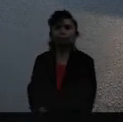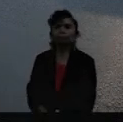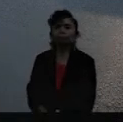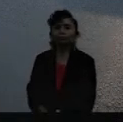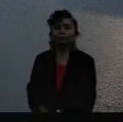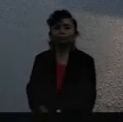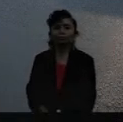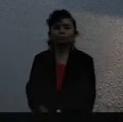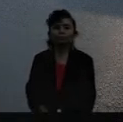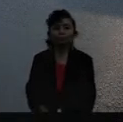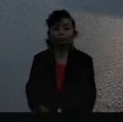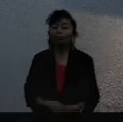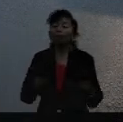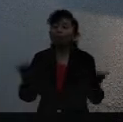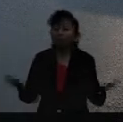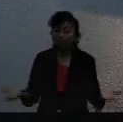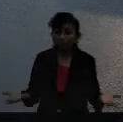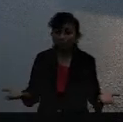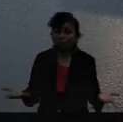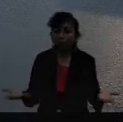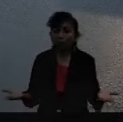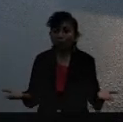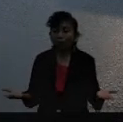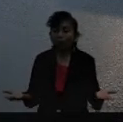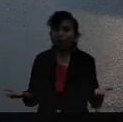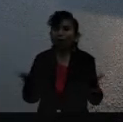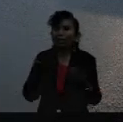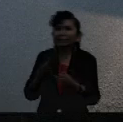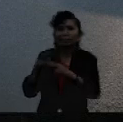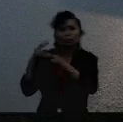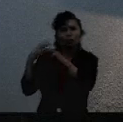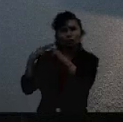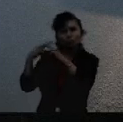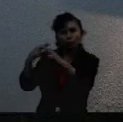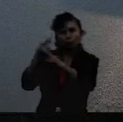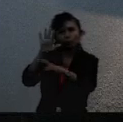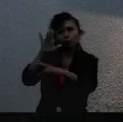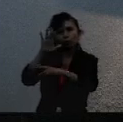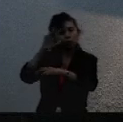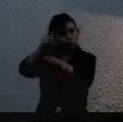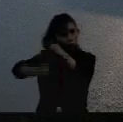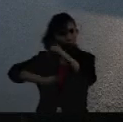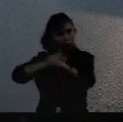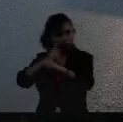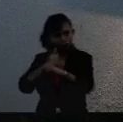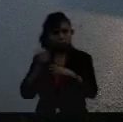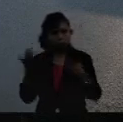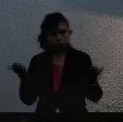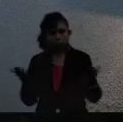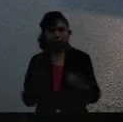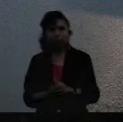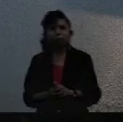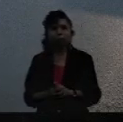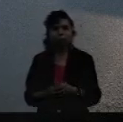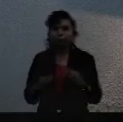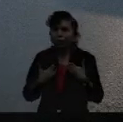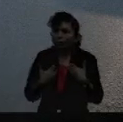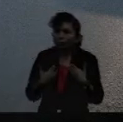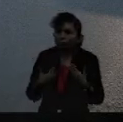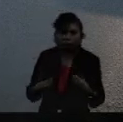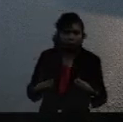cómo y fíjense en el marco de estos 50 años si no estamos